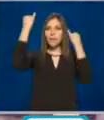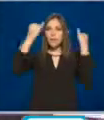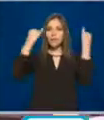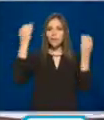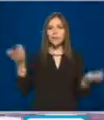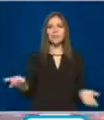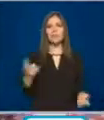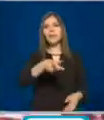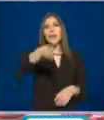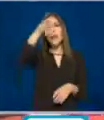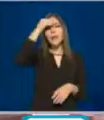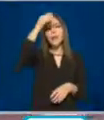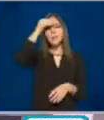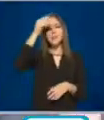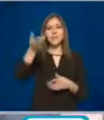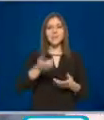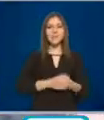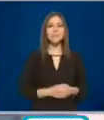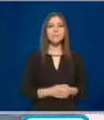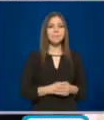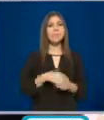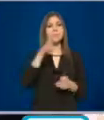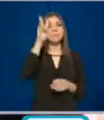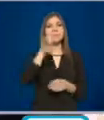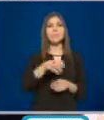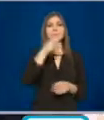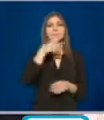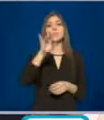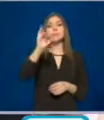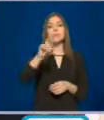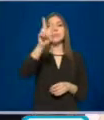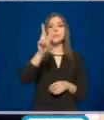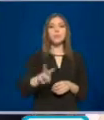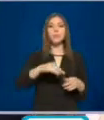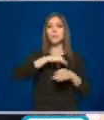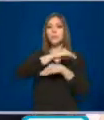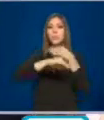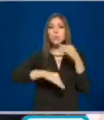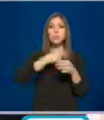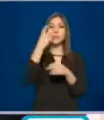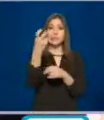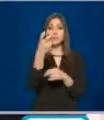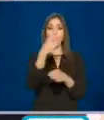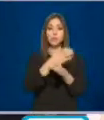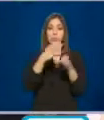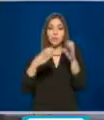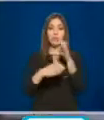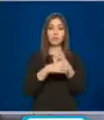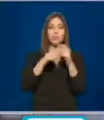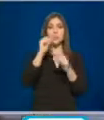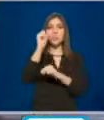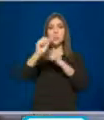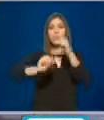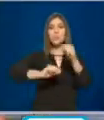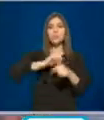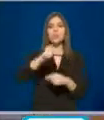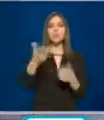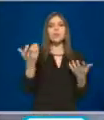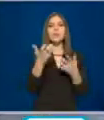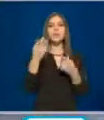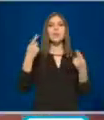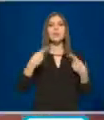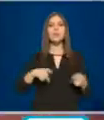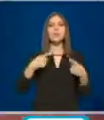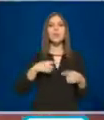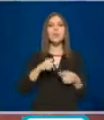en tu sección. No, está maravilloso porque es verdad. Sí. Todos esos valores Claro. los estás haciendo que el producto